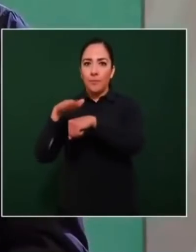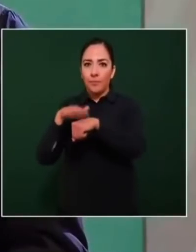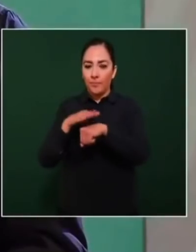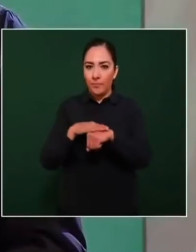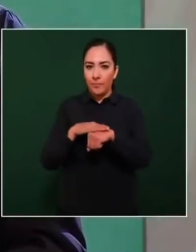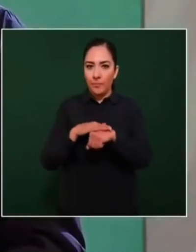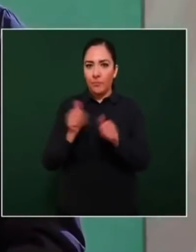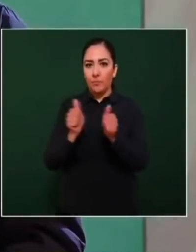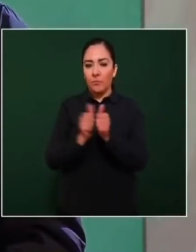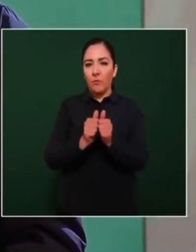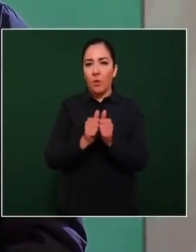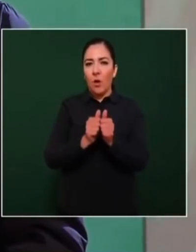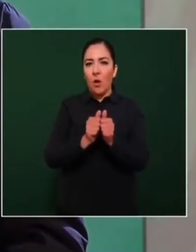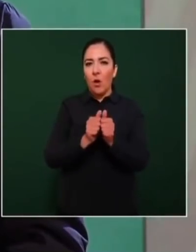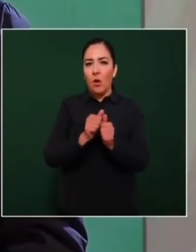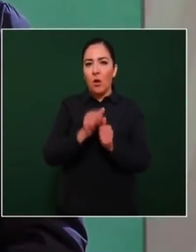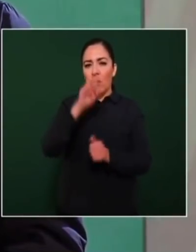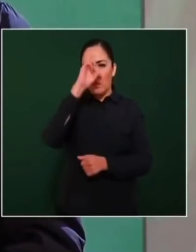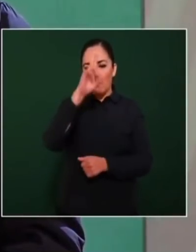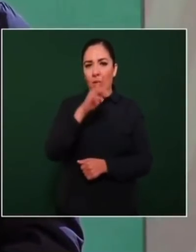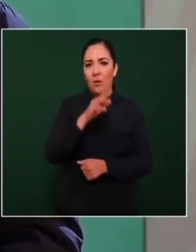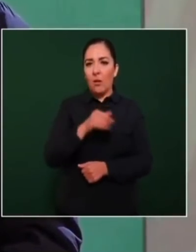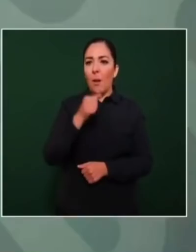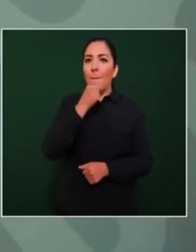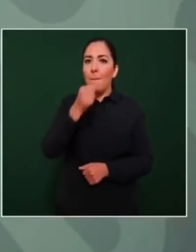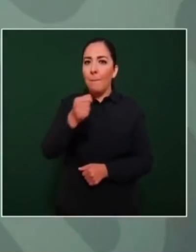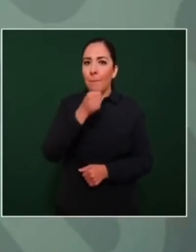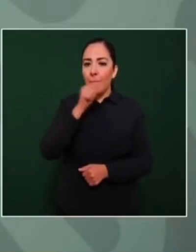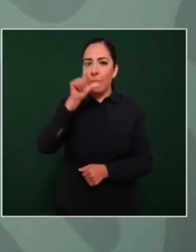a Loret de Mola